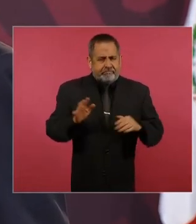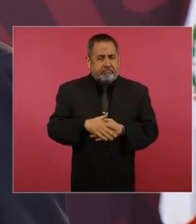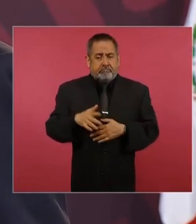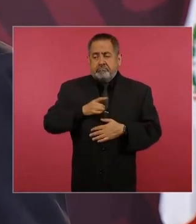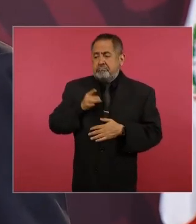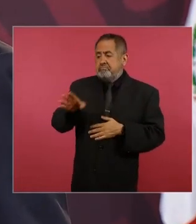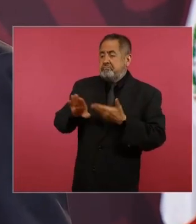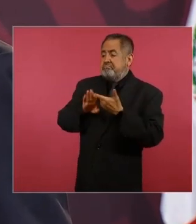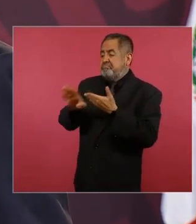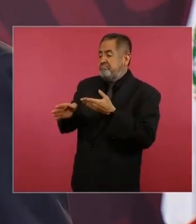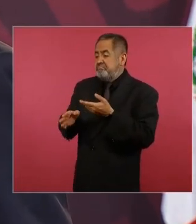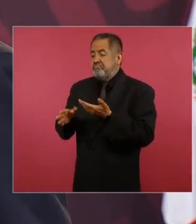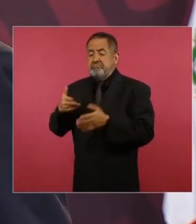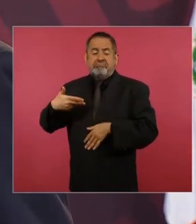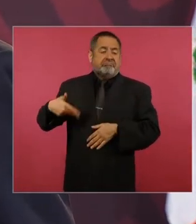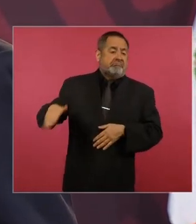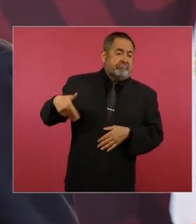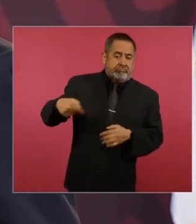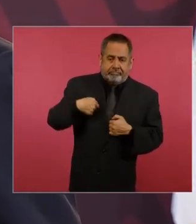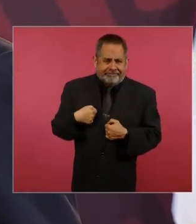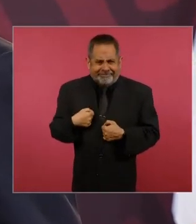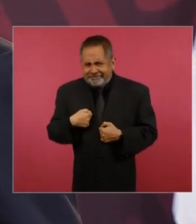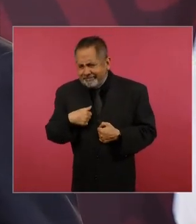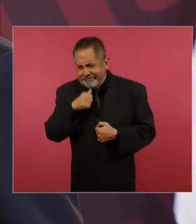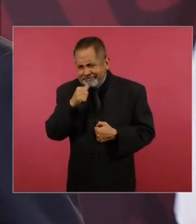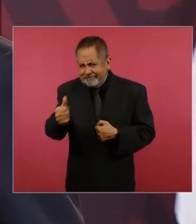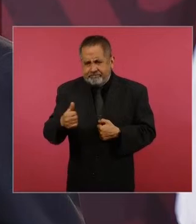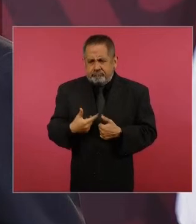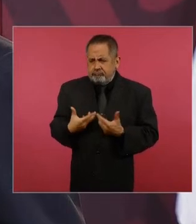racista, no soy clasista,